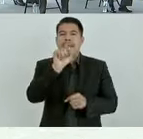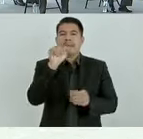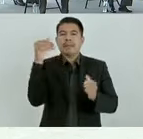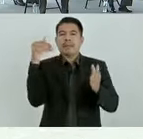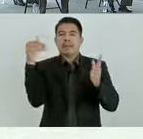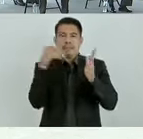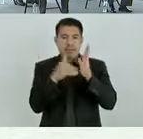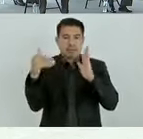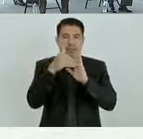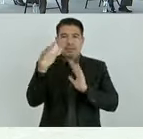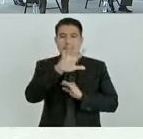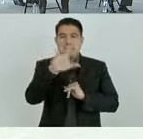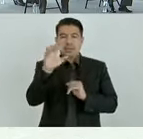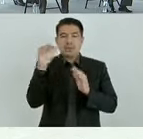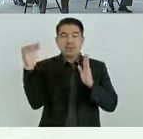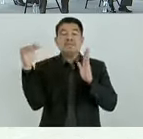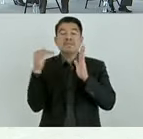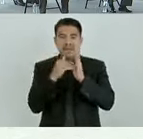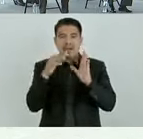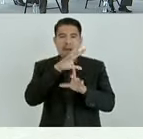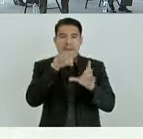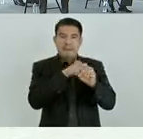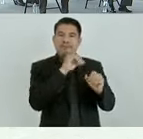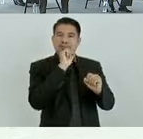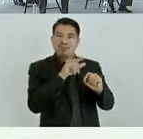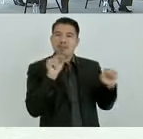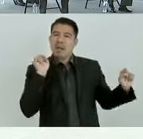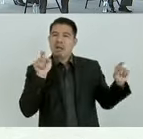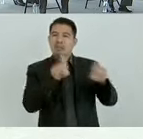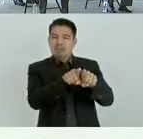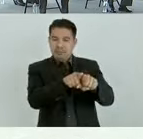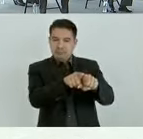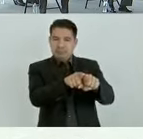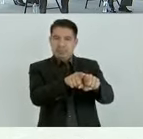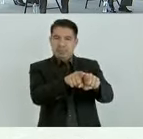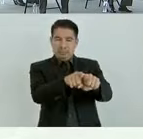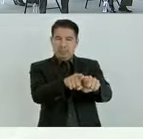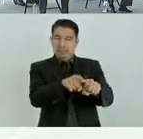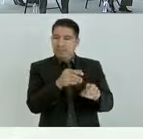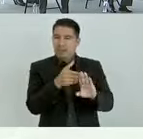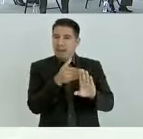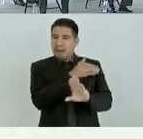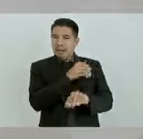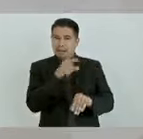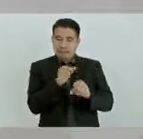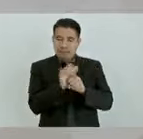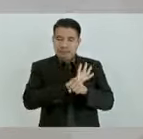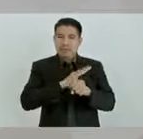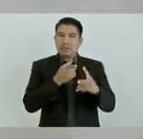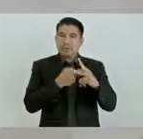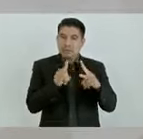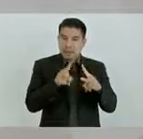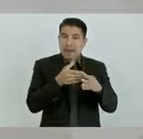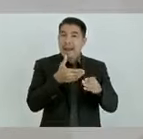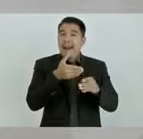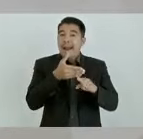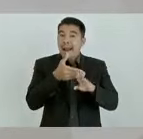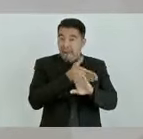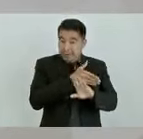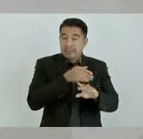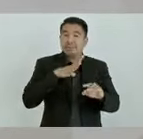20.500.000 empleos que teníamos antes de la pandemia del